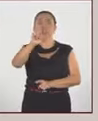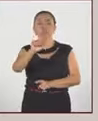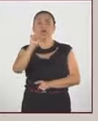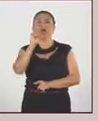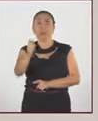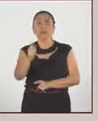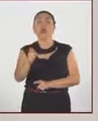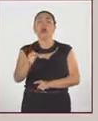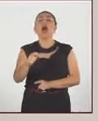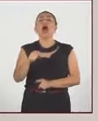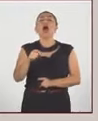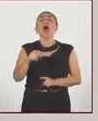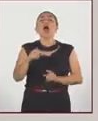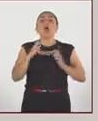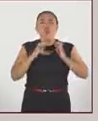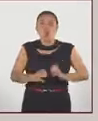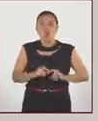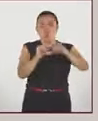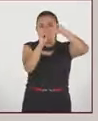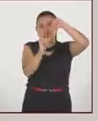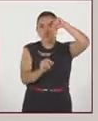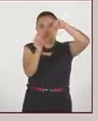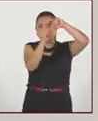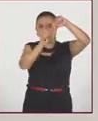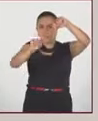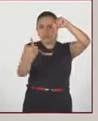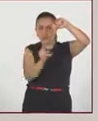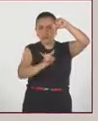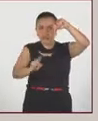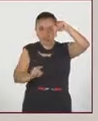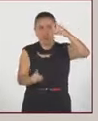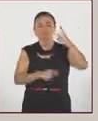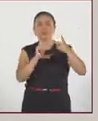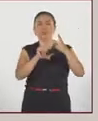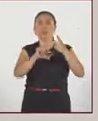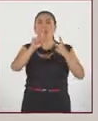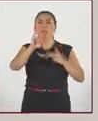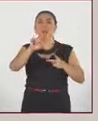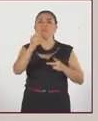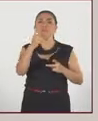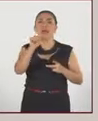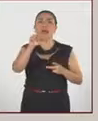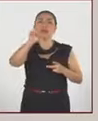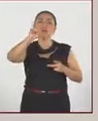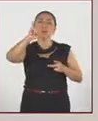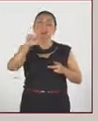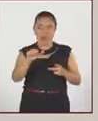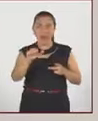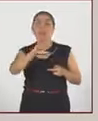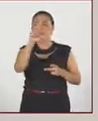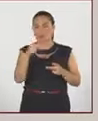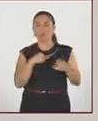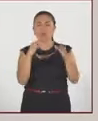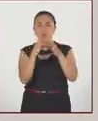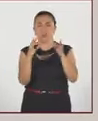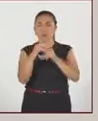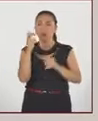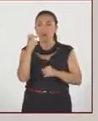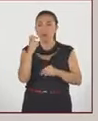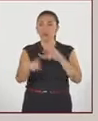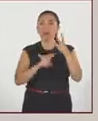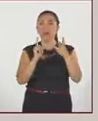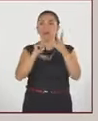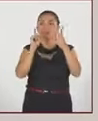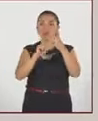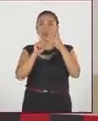la columna. Las displasias, que aquí me gustaría hacer también un poquito más adelante hincapié, y la tortícolis,